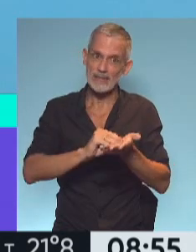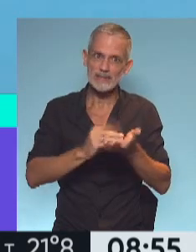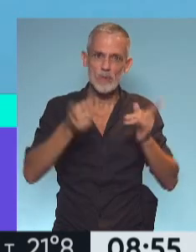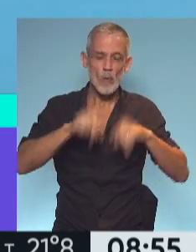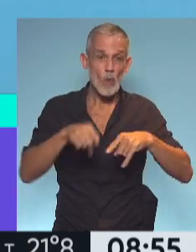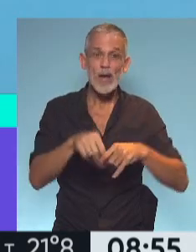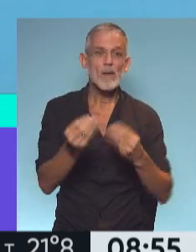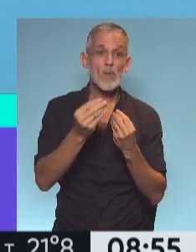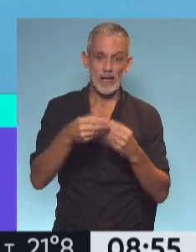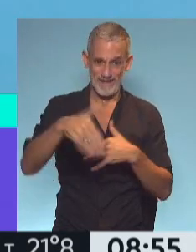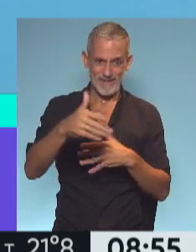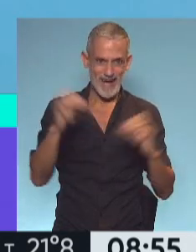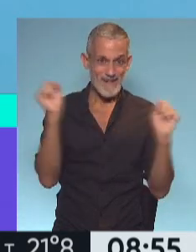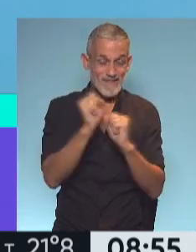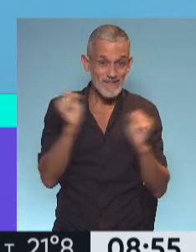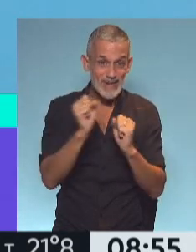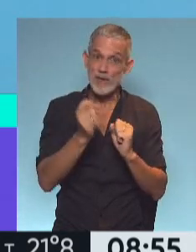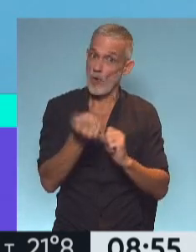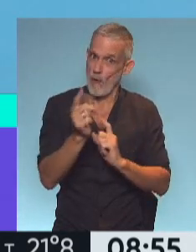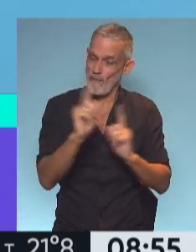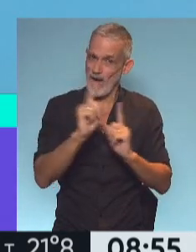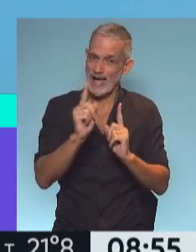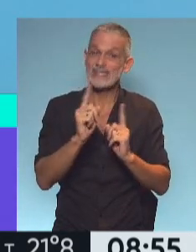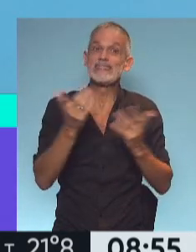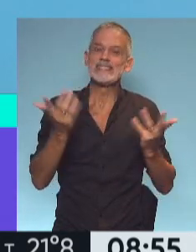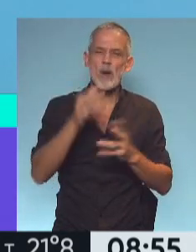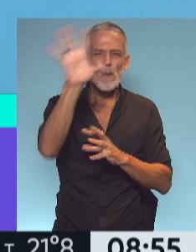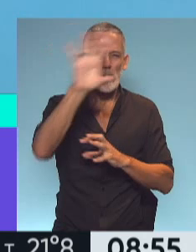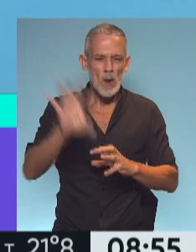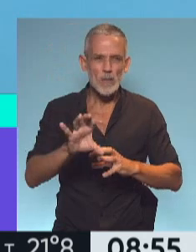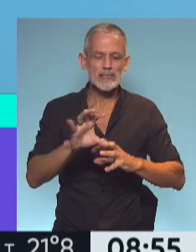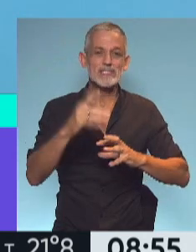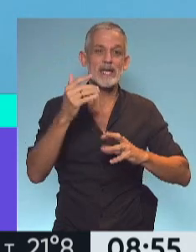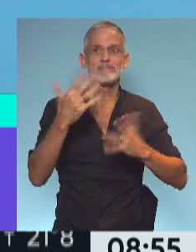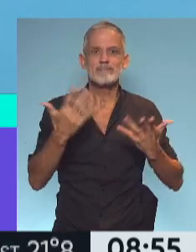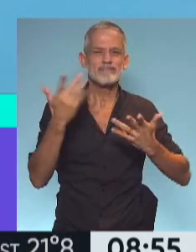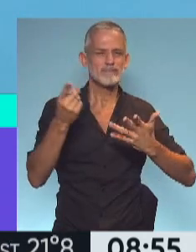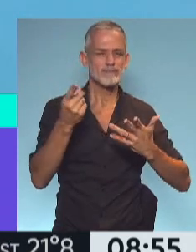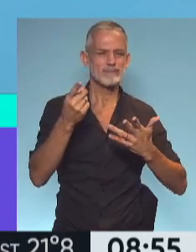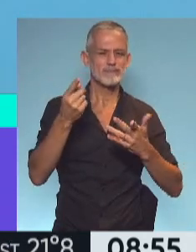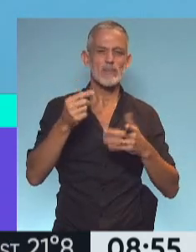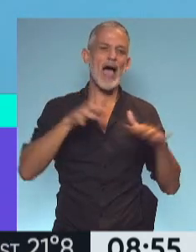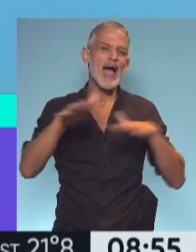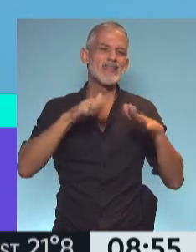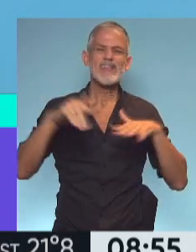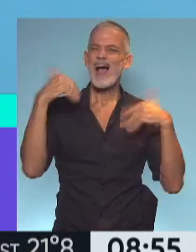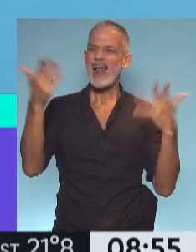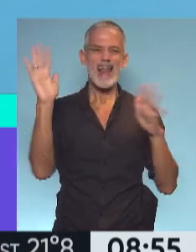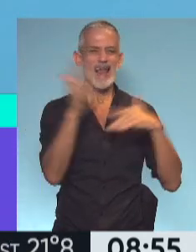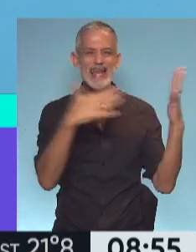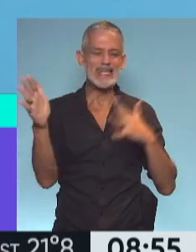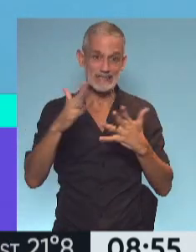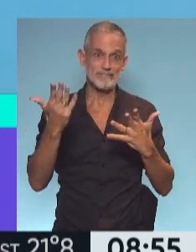ahora viene el invierno y no es tan fácil en la mayoría de las provincias tener estas actividades al aire libre, es